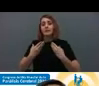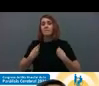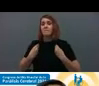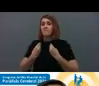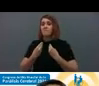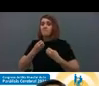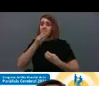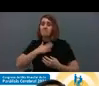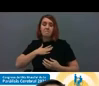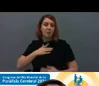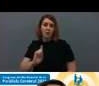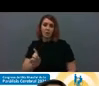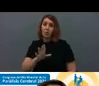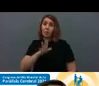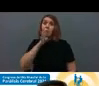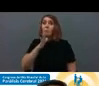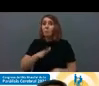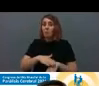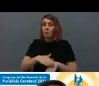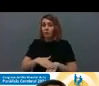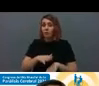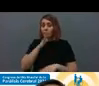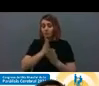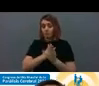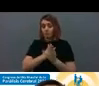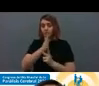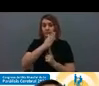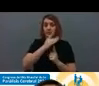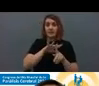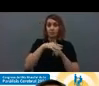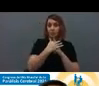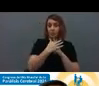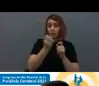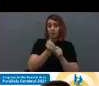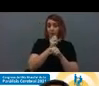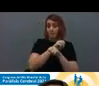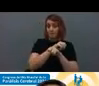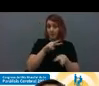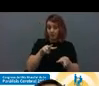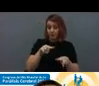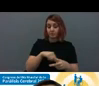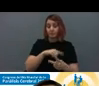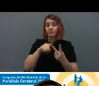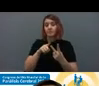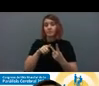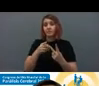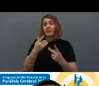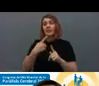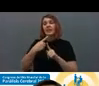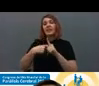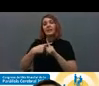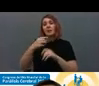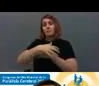No bienestar porque, por un lado, empeora la situación laboral, por otro lado, agrava los niveles de